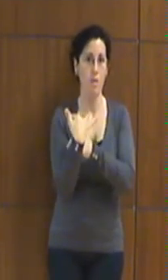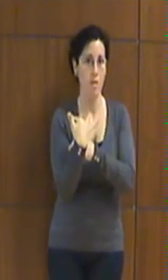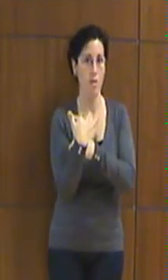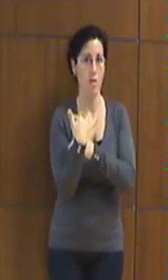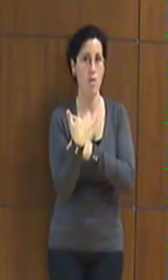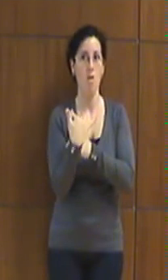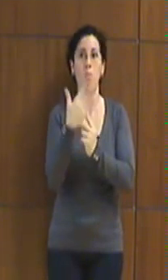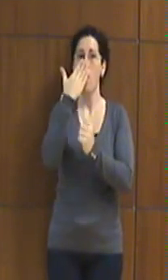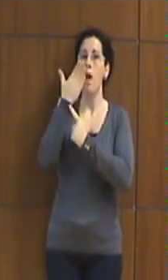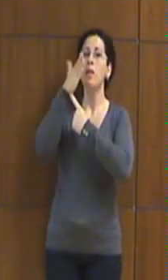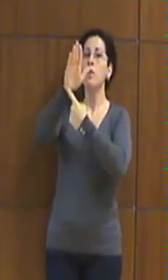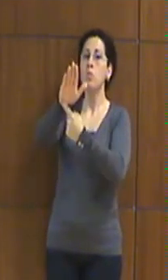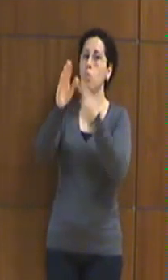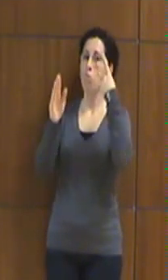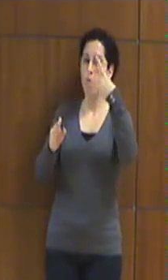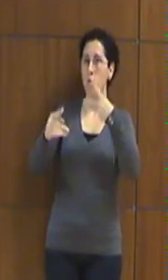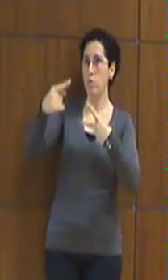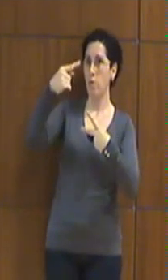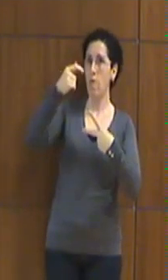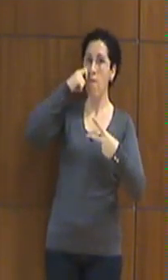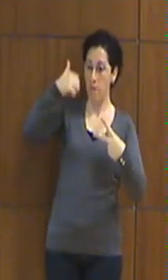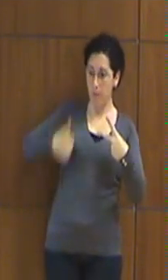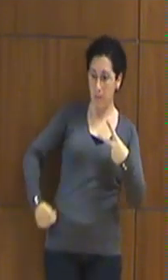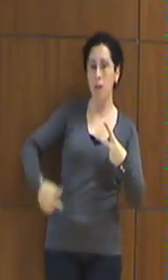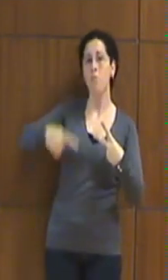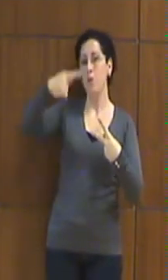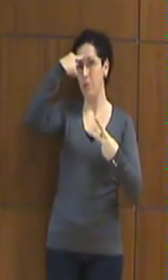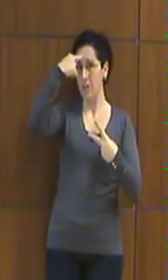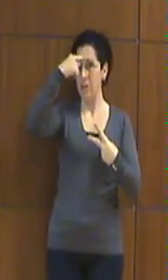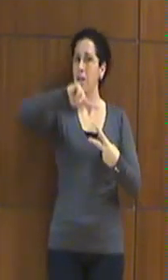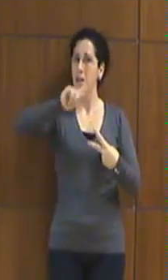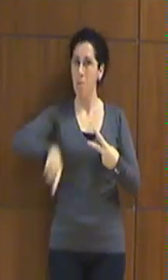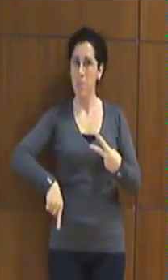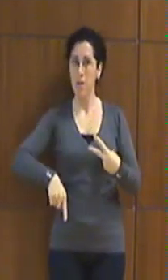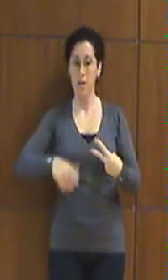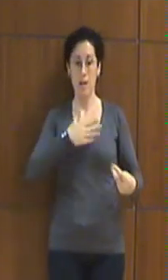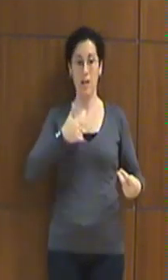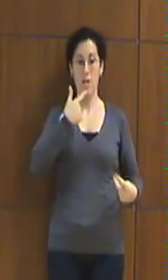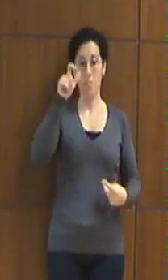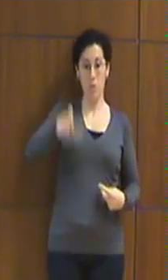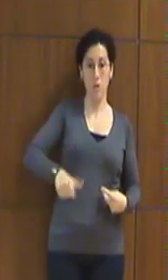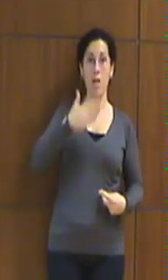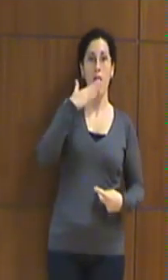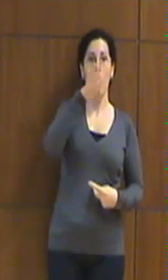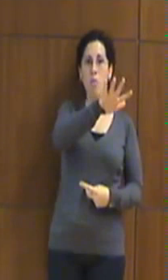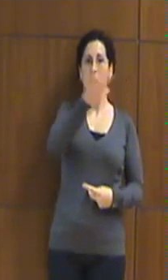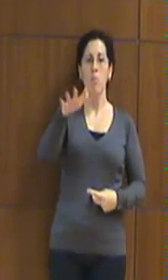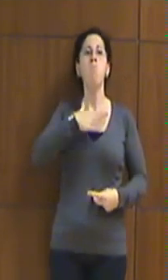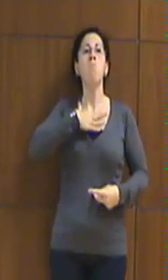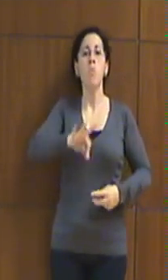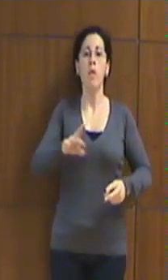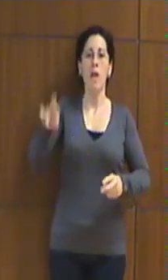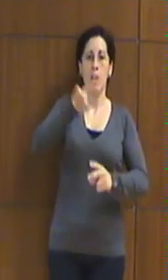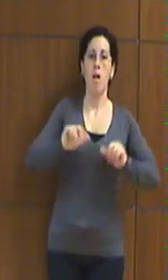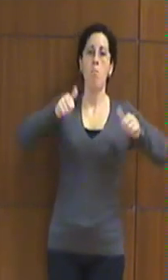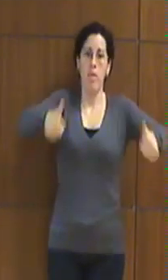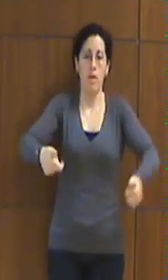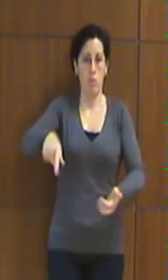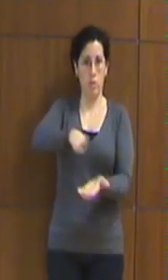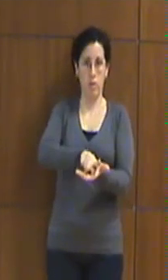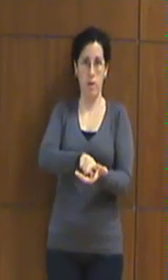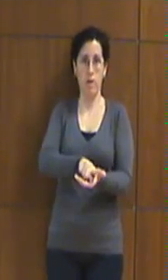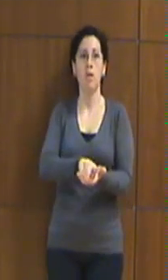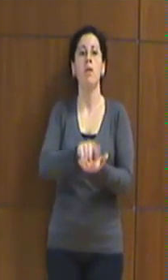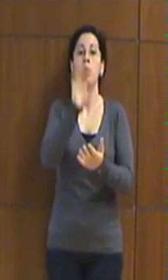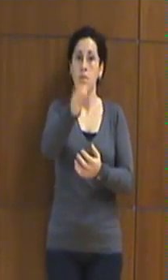y físicas y todavía psíquicas para hacer eso. Es decir, una persona con 55 años está para empezar. Entonces digo, sí es